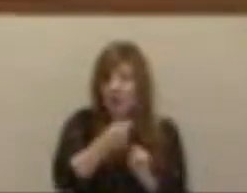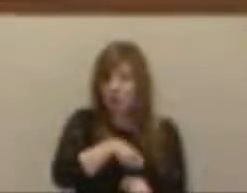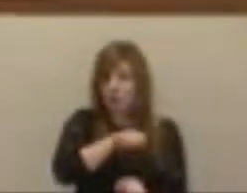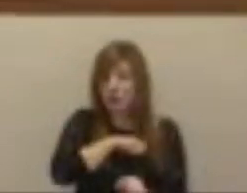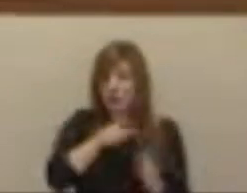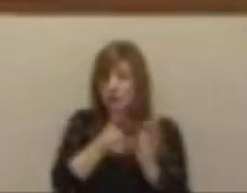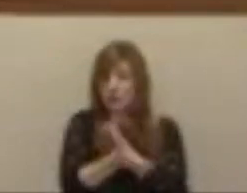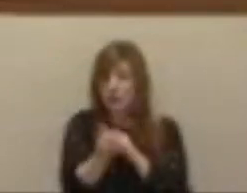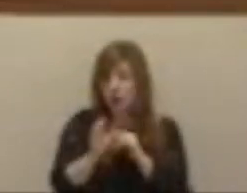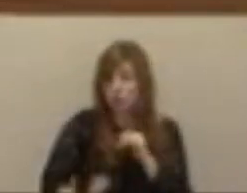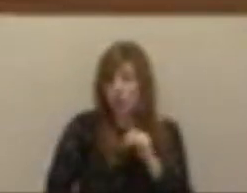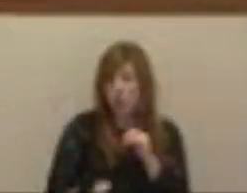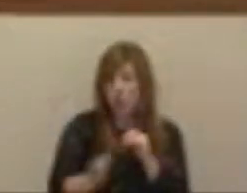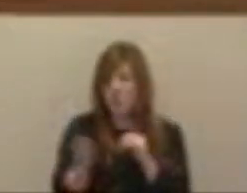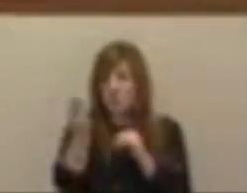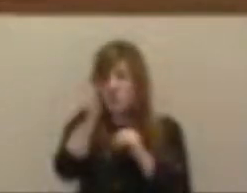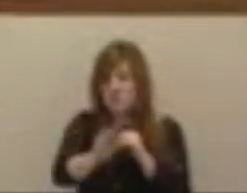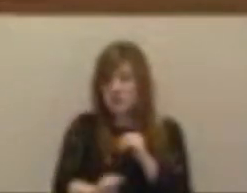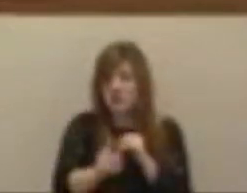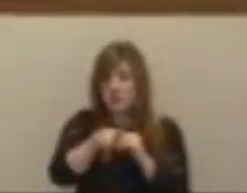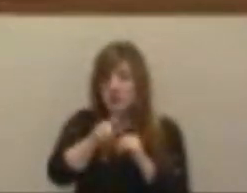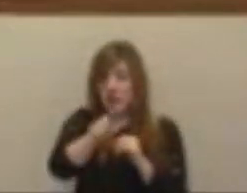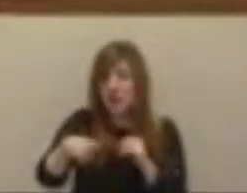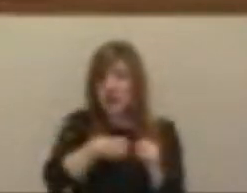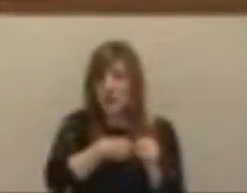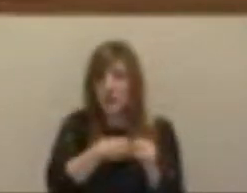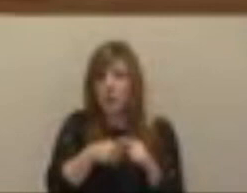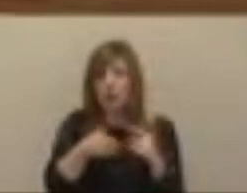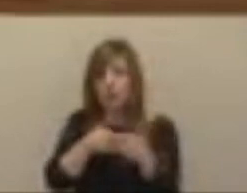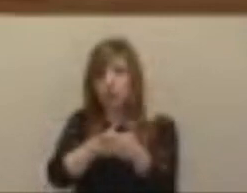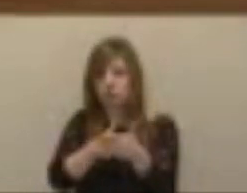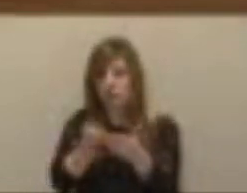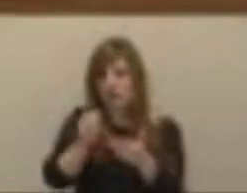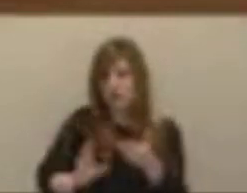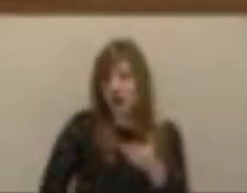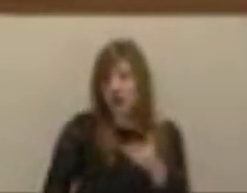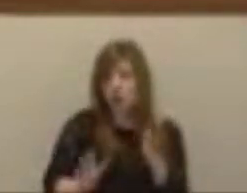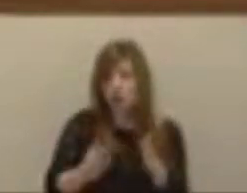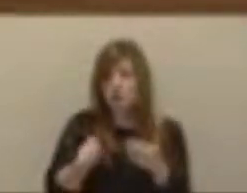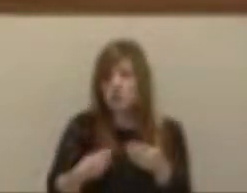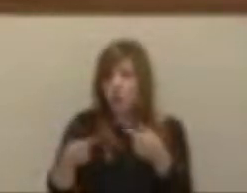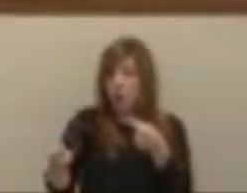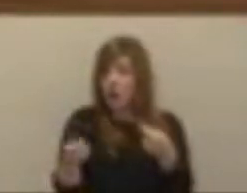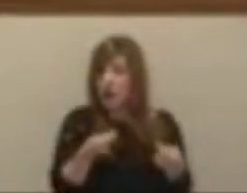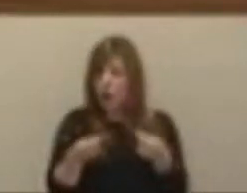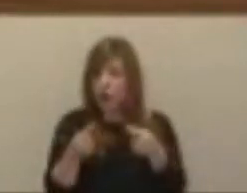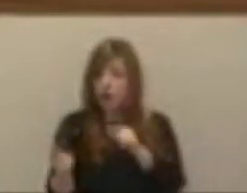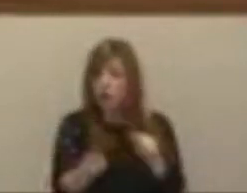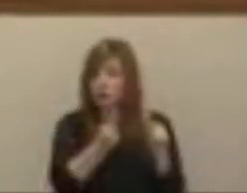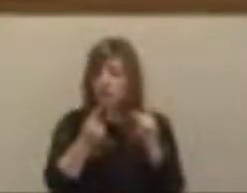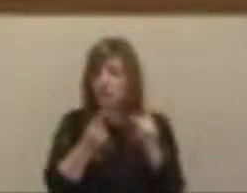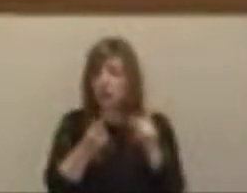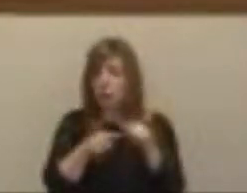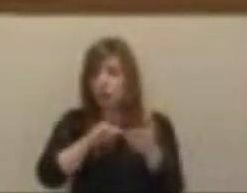incrementos salariales y los empleados públicos tenían congelaciones salariales. Y a cambio de eso, pues en el marco de unas negociaciones, pues se dieron otras contraprestaciones,